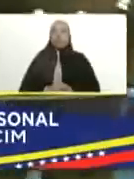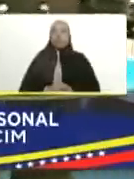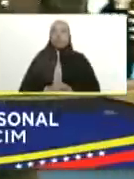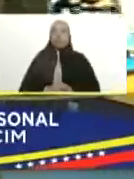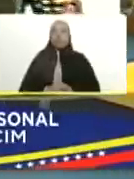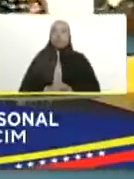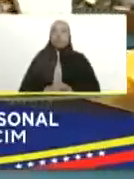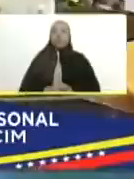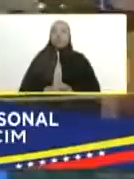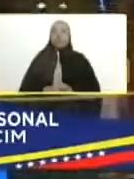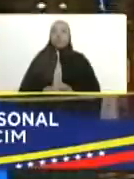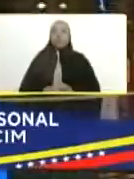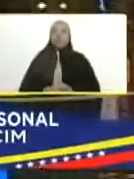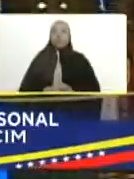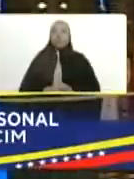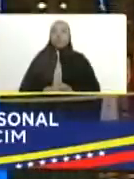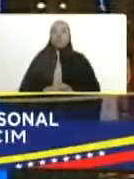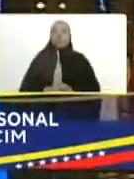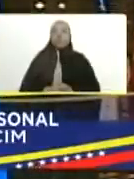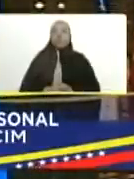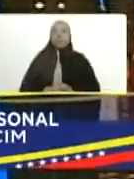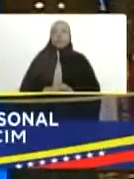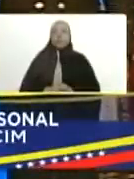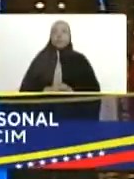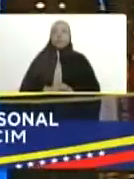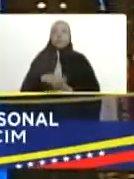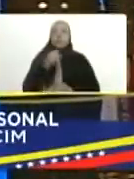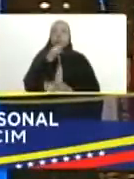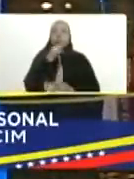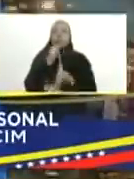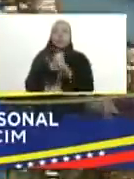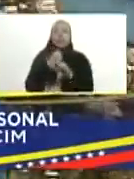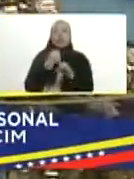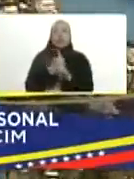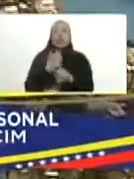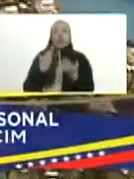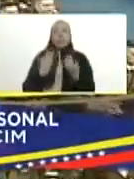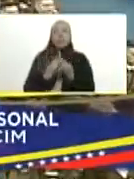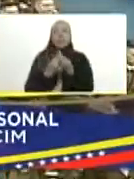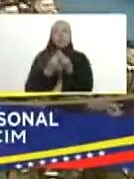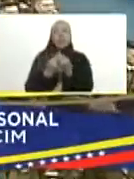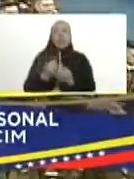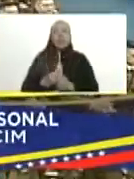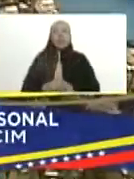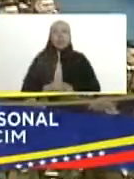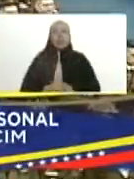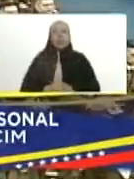Ante este hecho, el vicepresidente sectorial y teniente de navío.